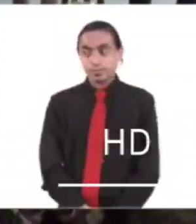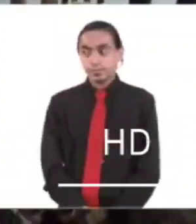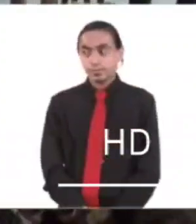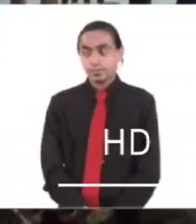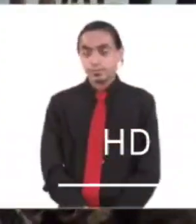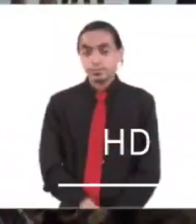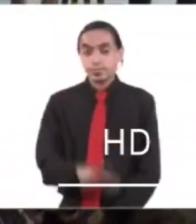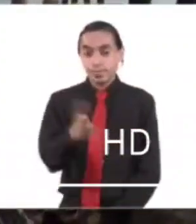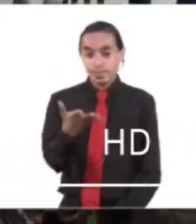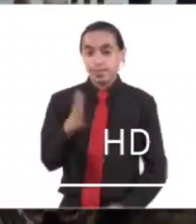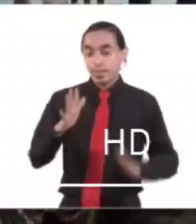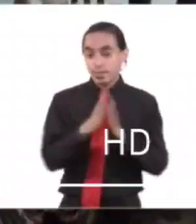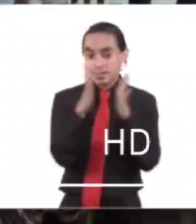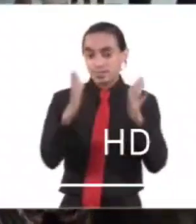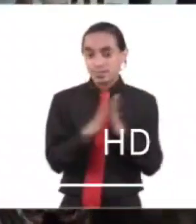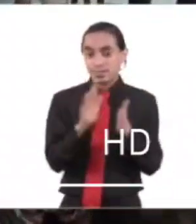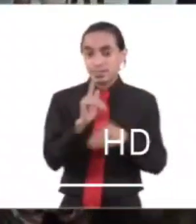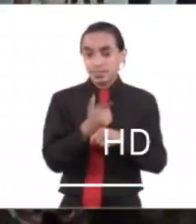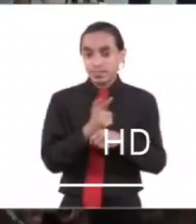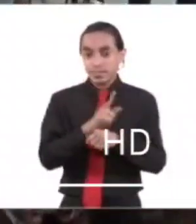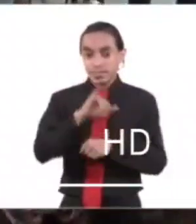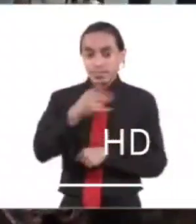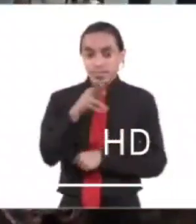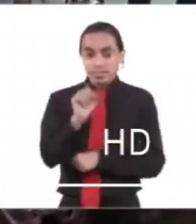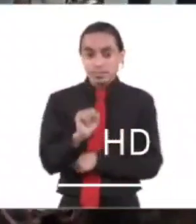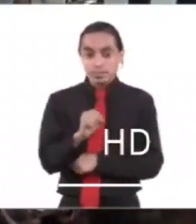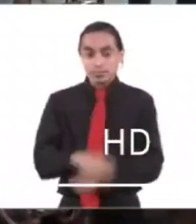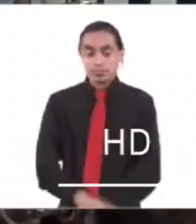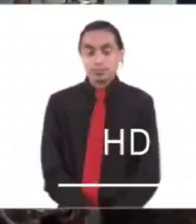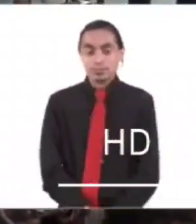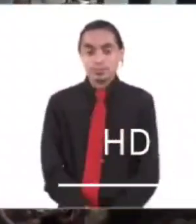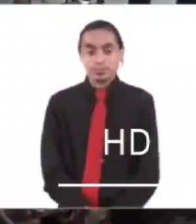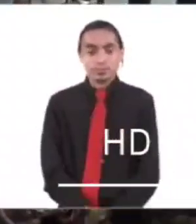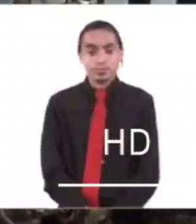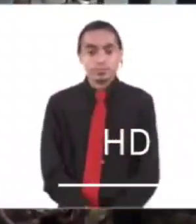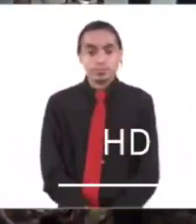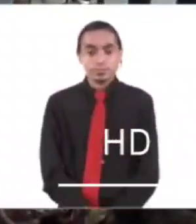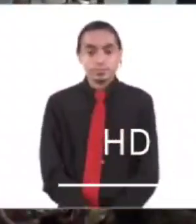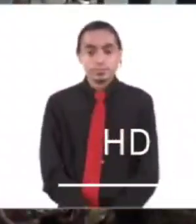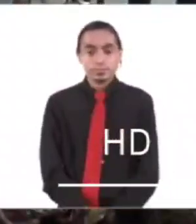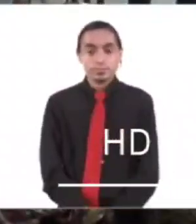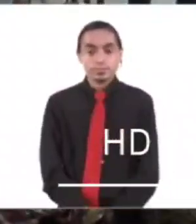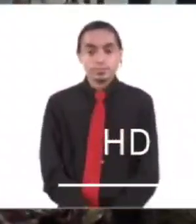La intervención del licenciado Jesús Ramírez Cuevas.